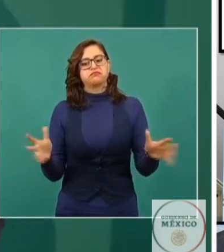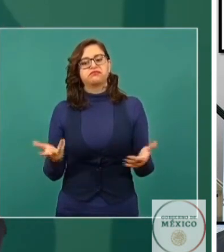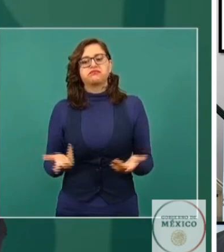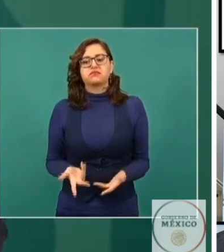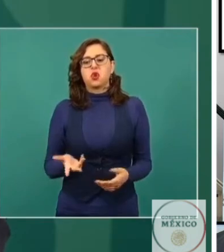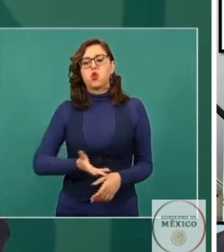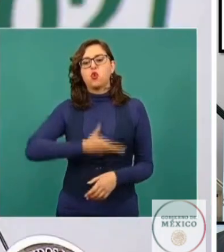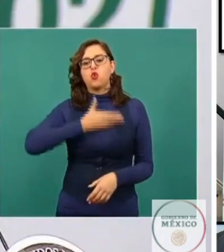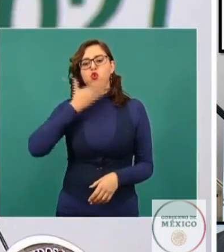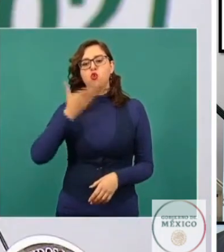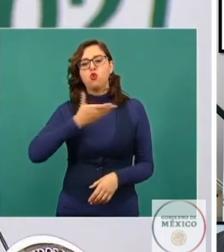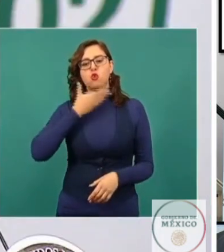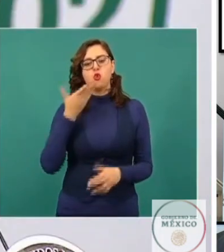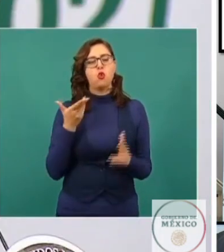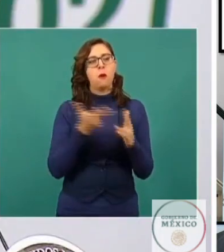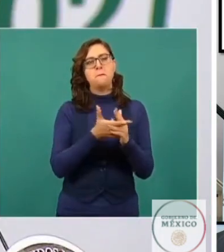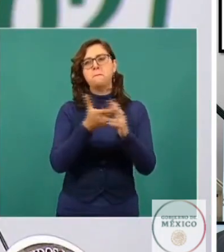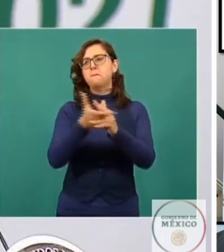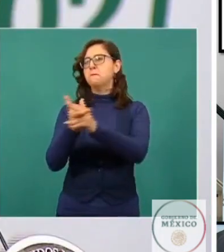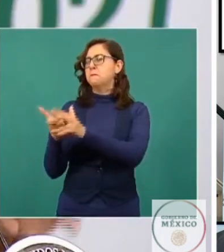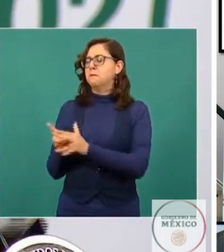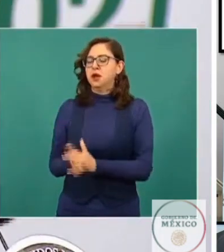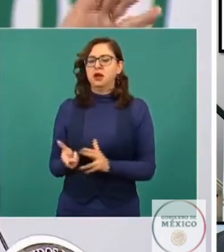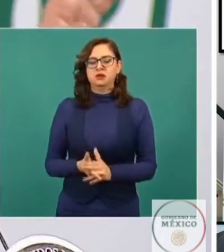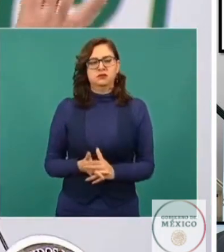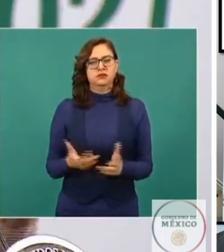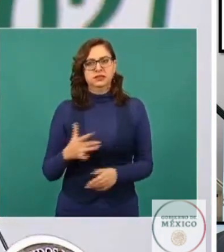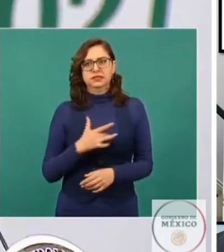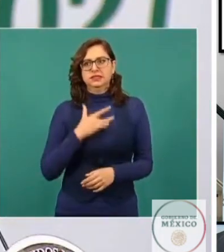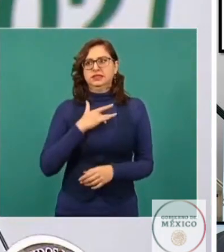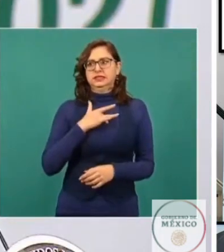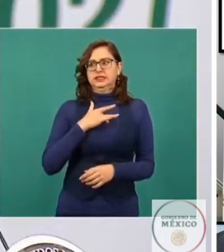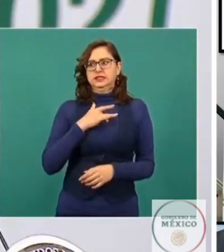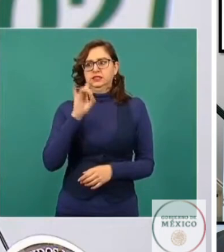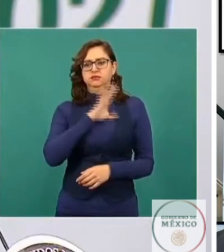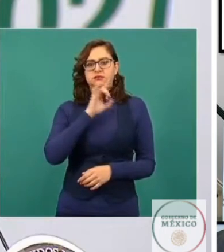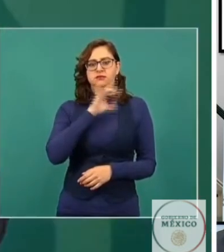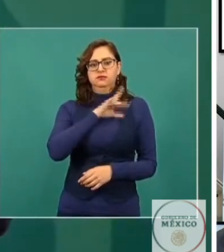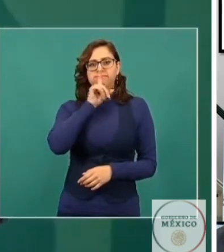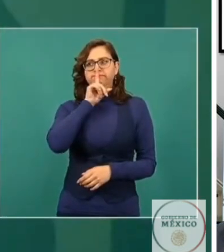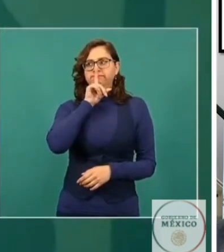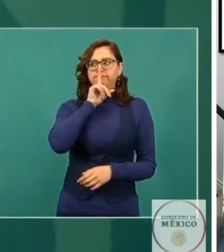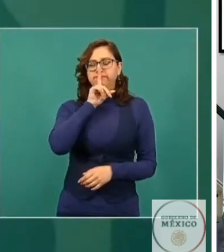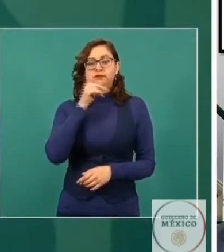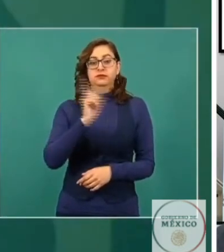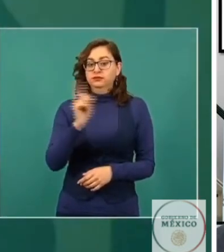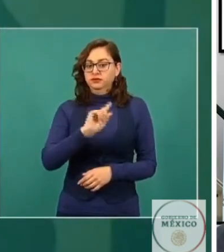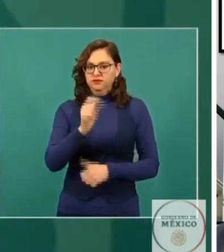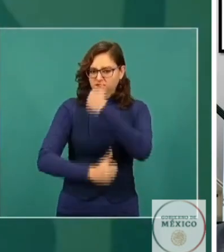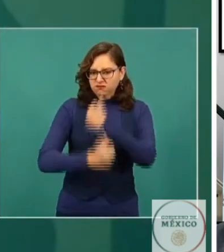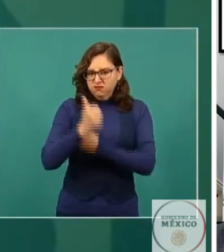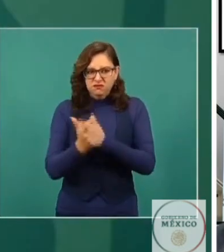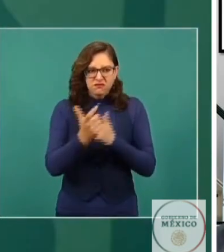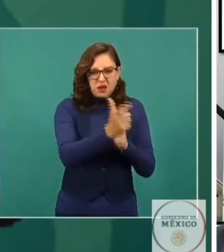humana, lo que significa agredir a otra persona con un arma, y convertirlo en una especie de competencia, con armas especialmente